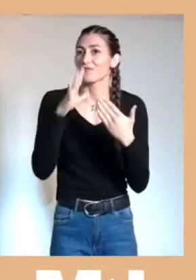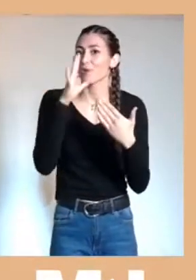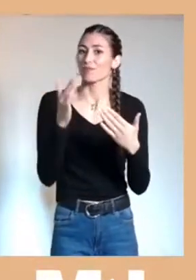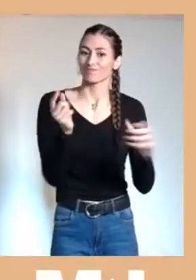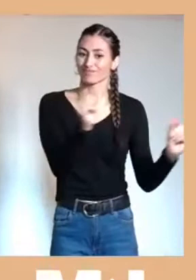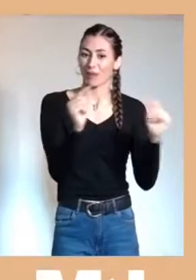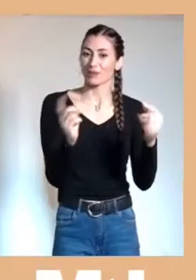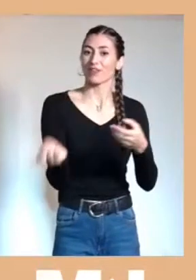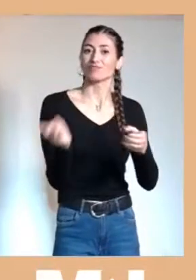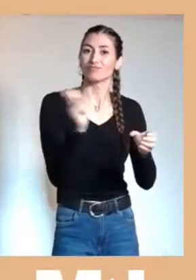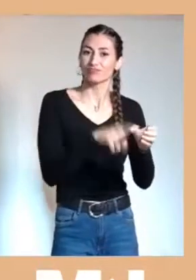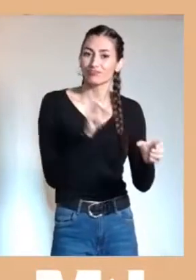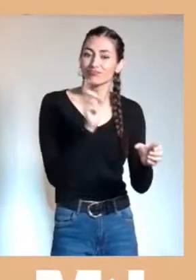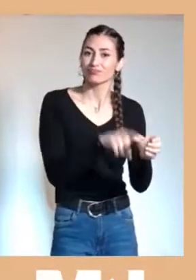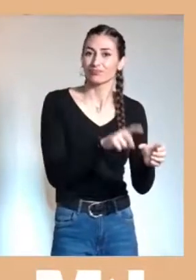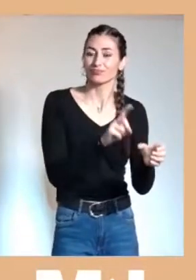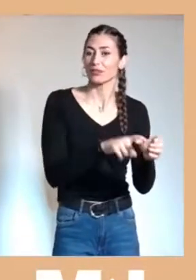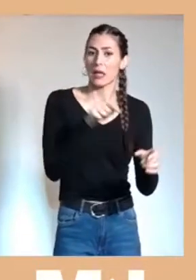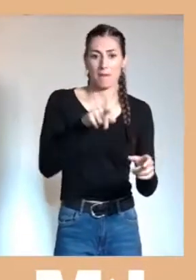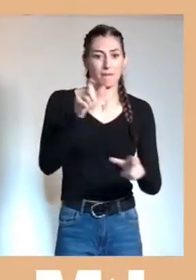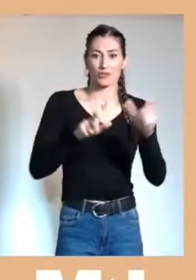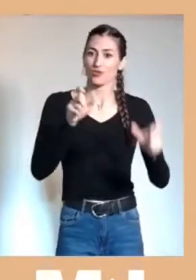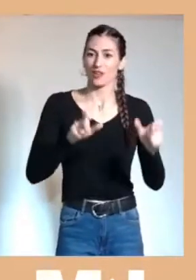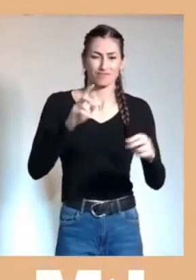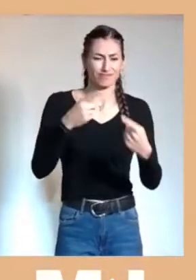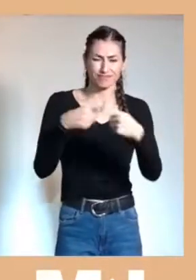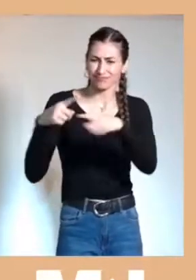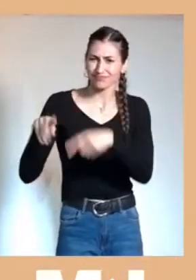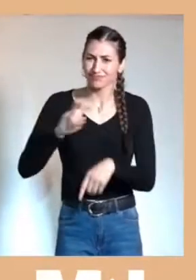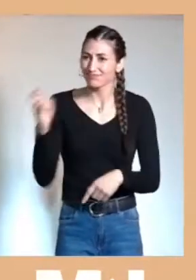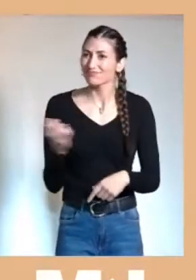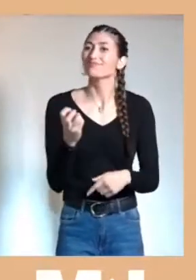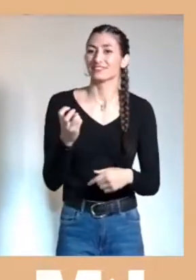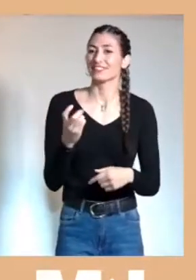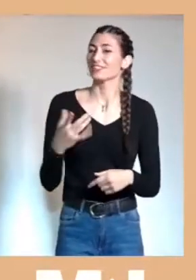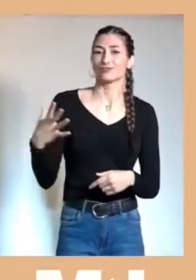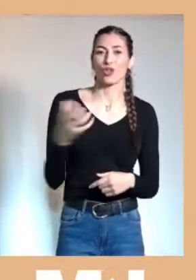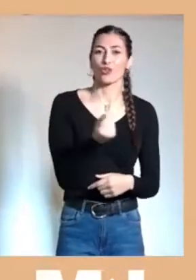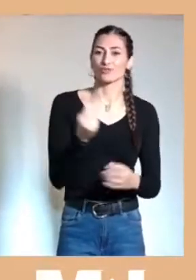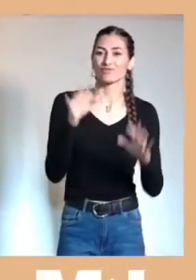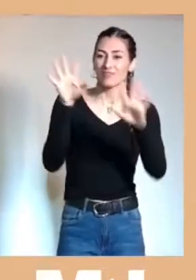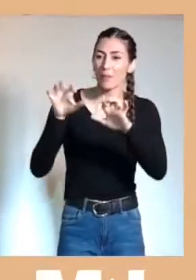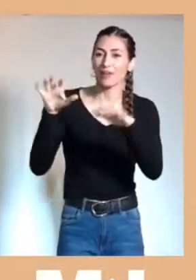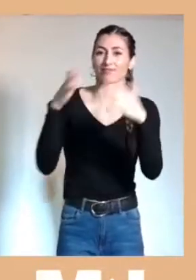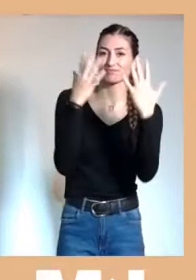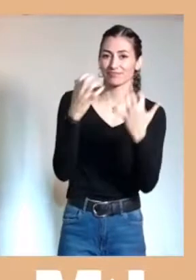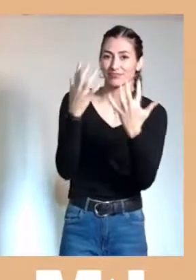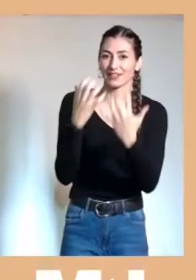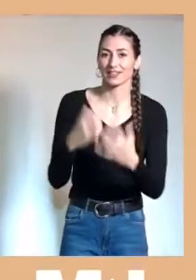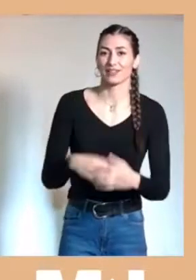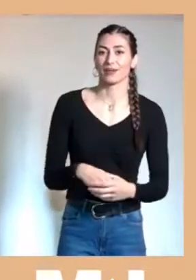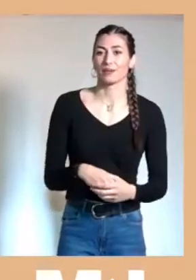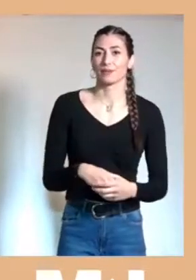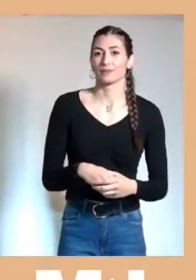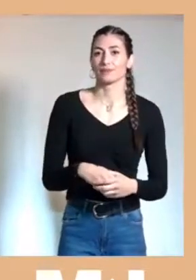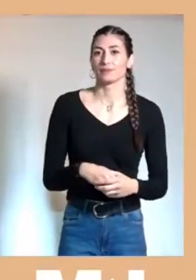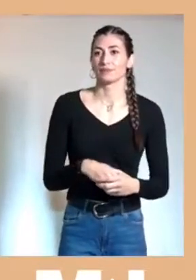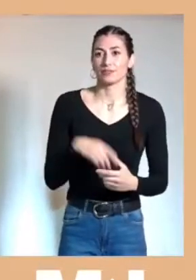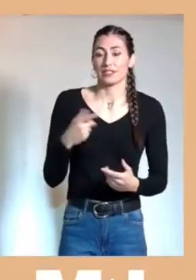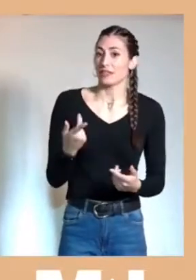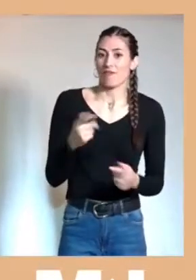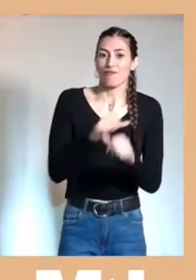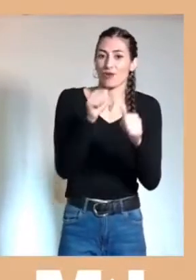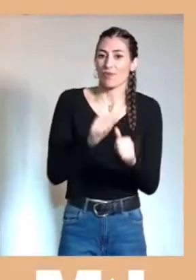Han participado gente muy diversa que hemos aprendido mutuamente. Yo creo que es una forma de